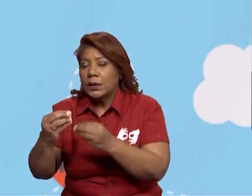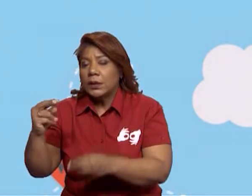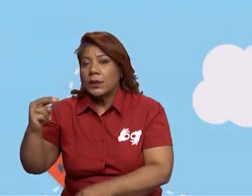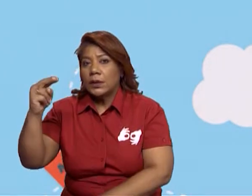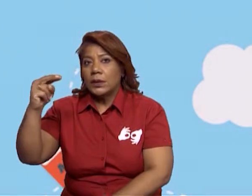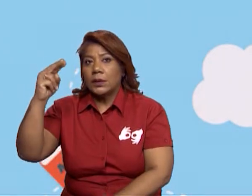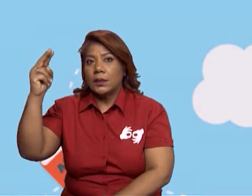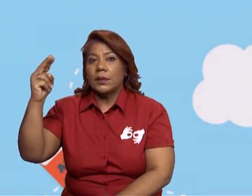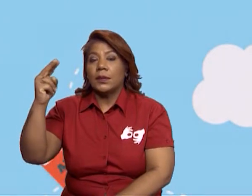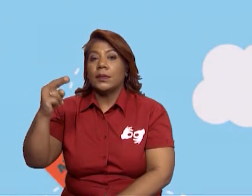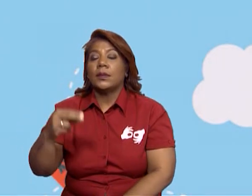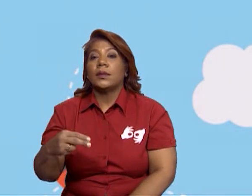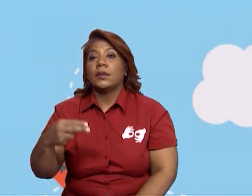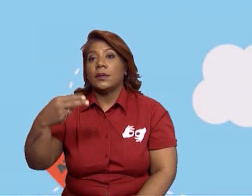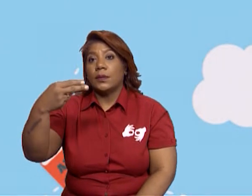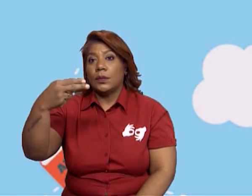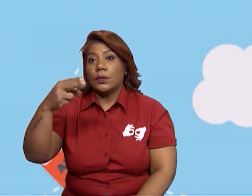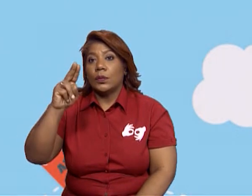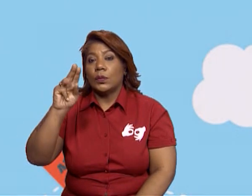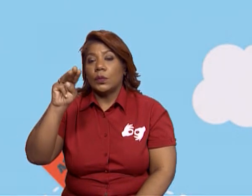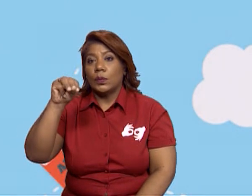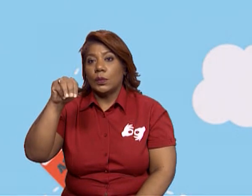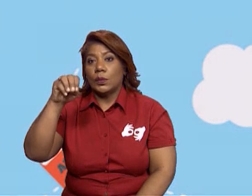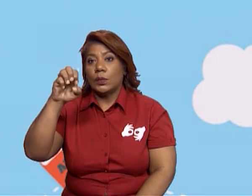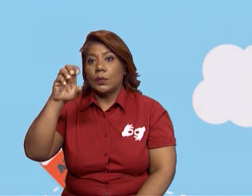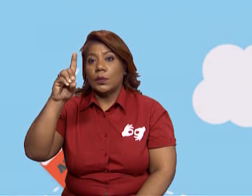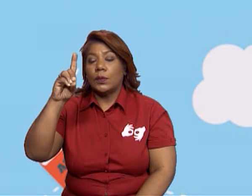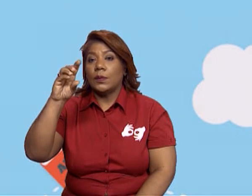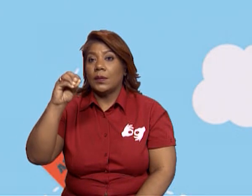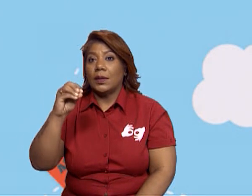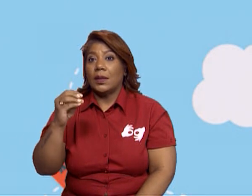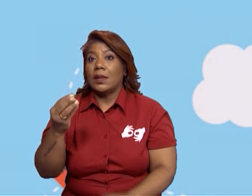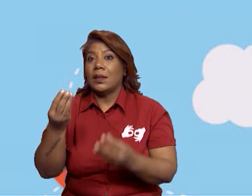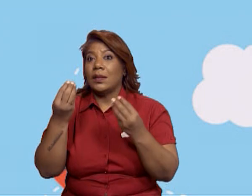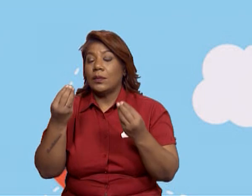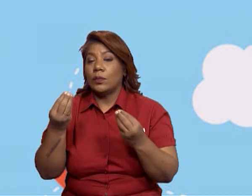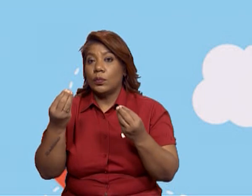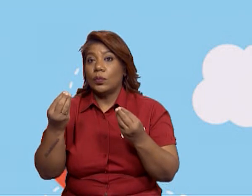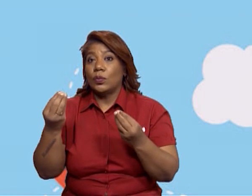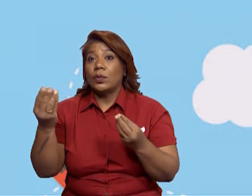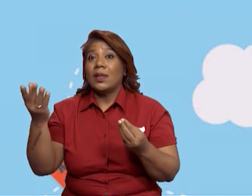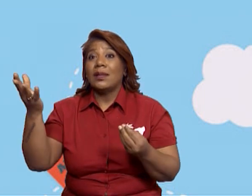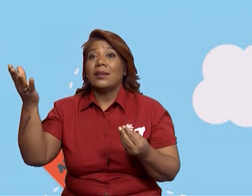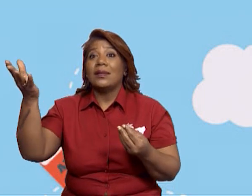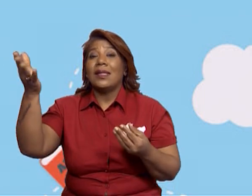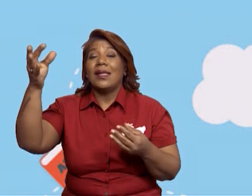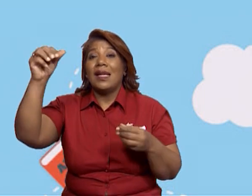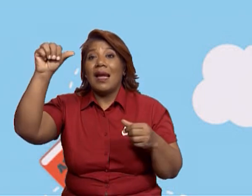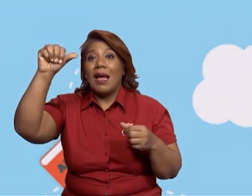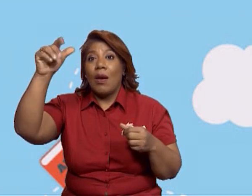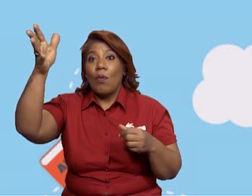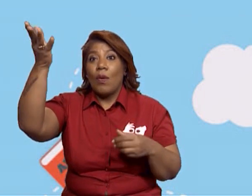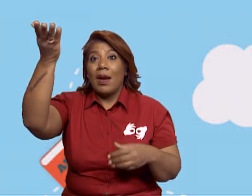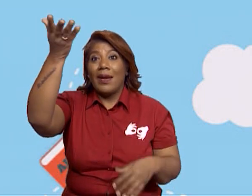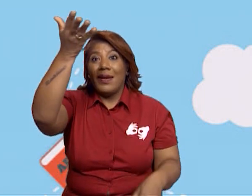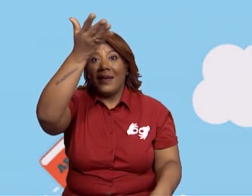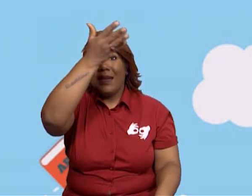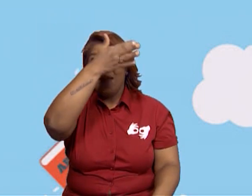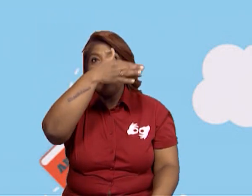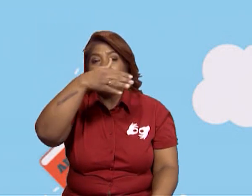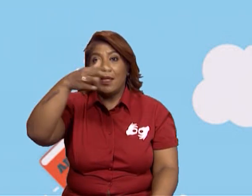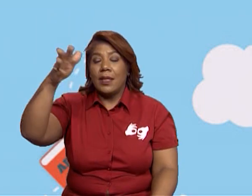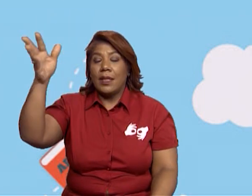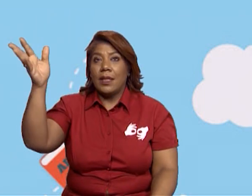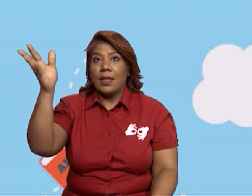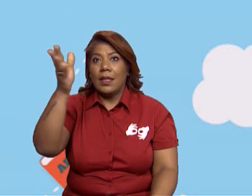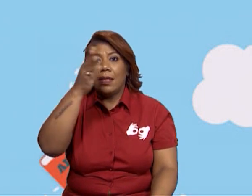tenemos? La humedad. La humedad es la cantidad de vapor de agua en el aire. Es por eso que a